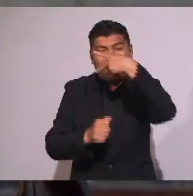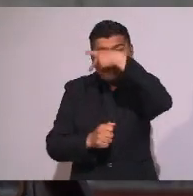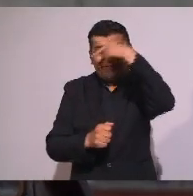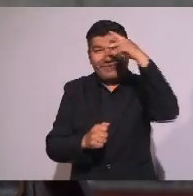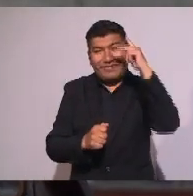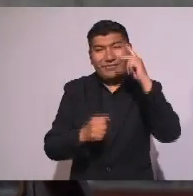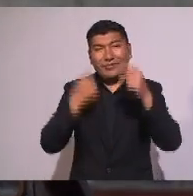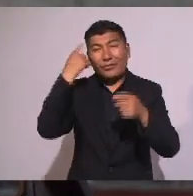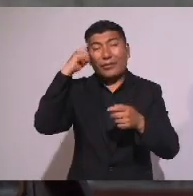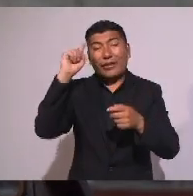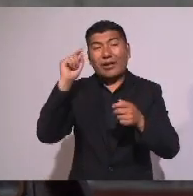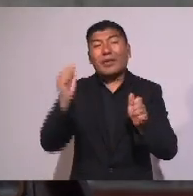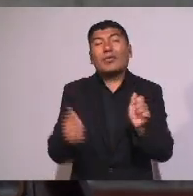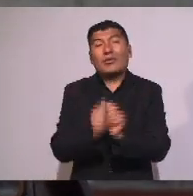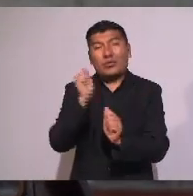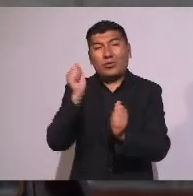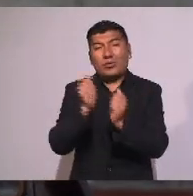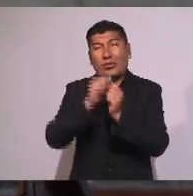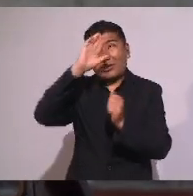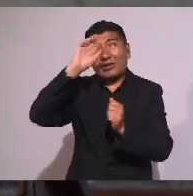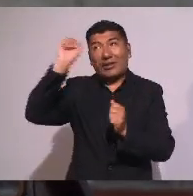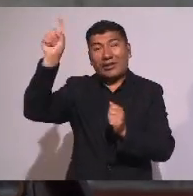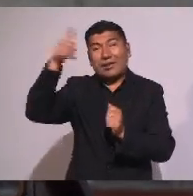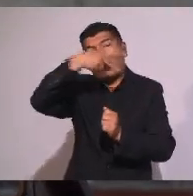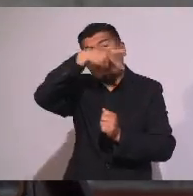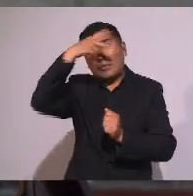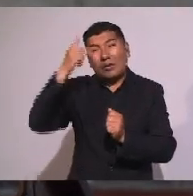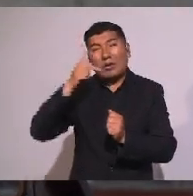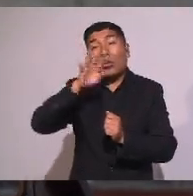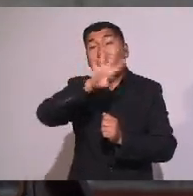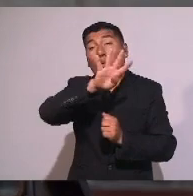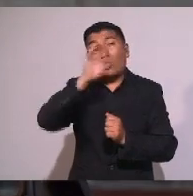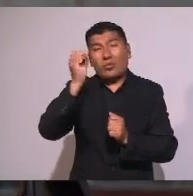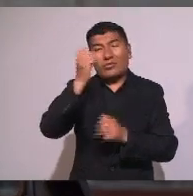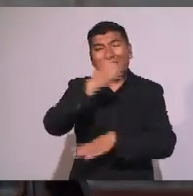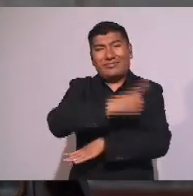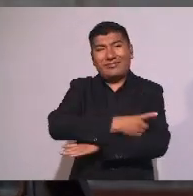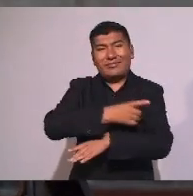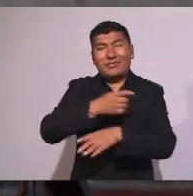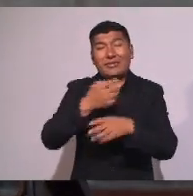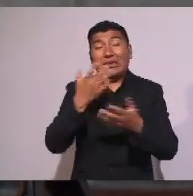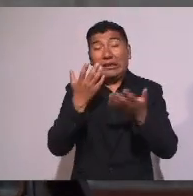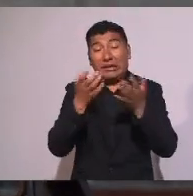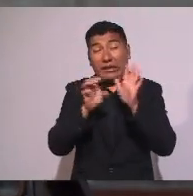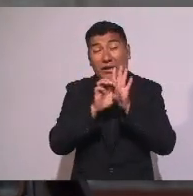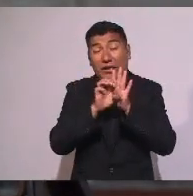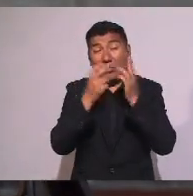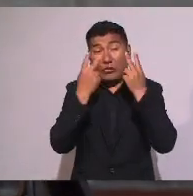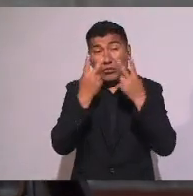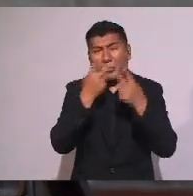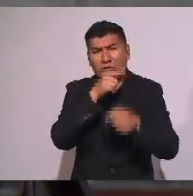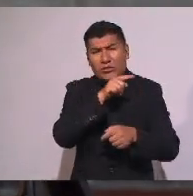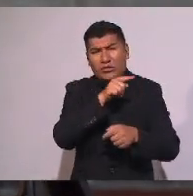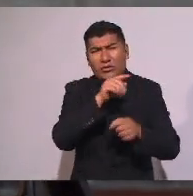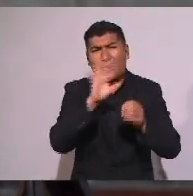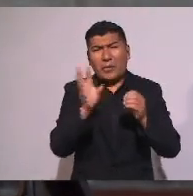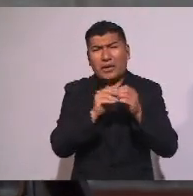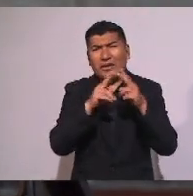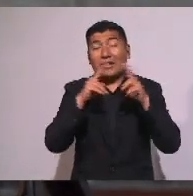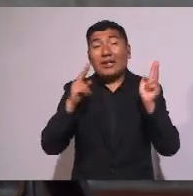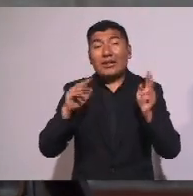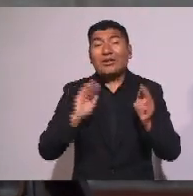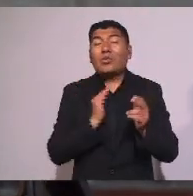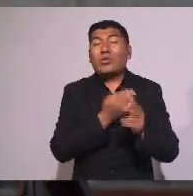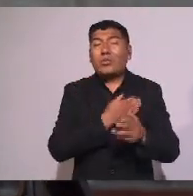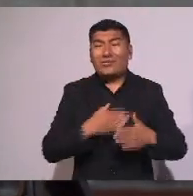ser victoriosos con Él en la Pascua dentro de 40 días. Pero si vemos la cosa más grande todavía, nuestra